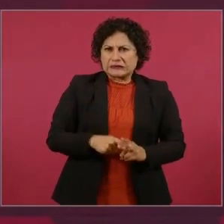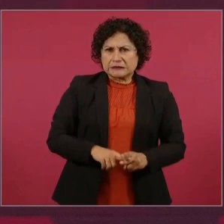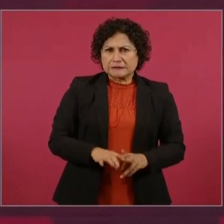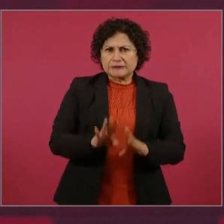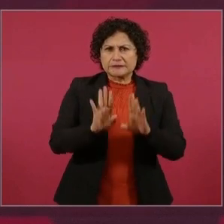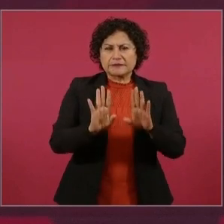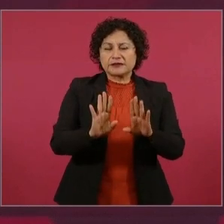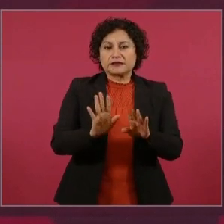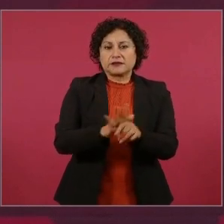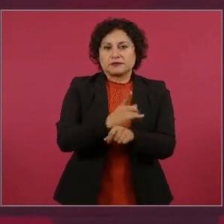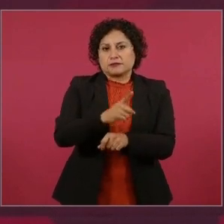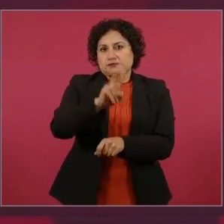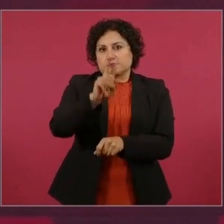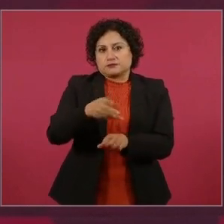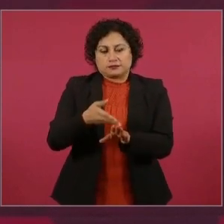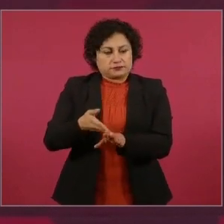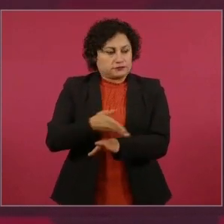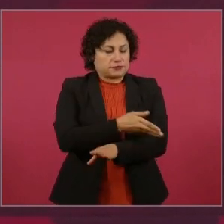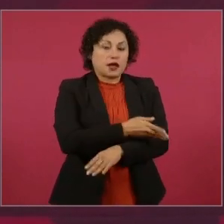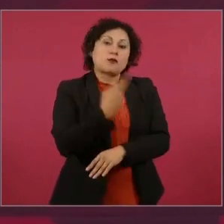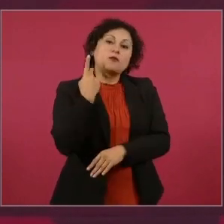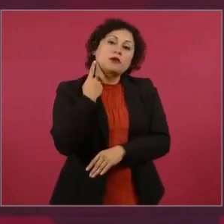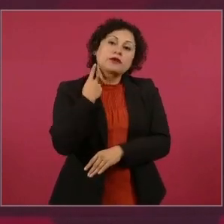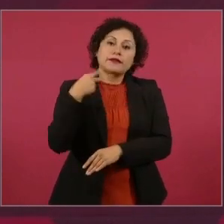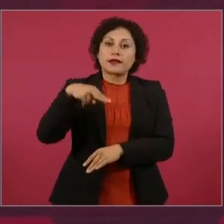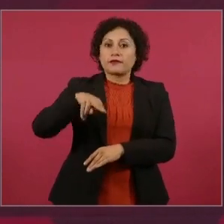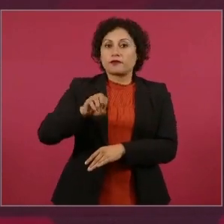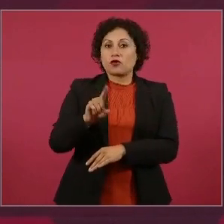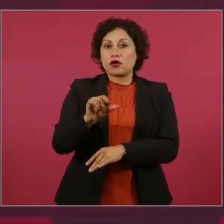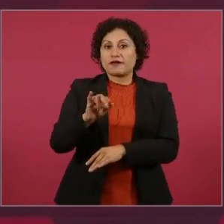con la política liberal coparon a los